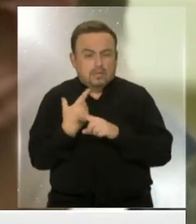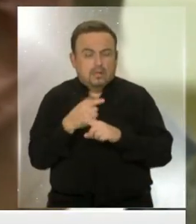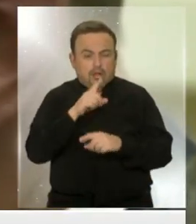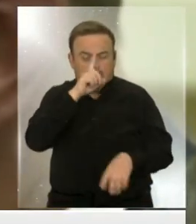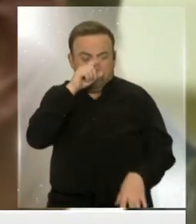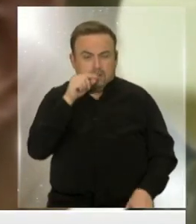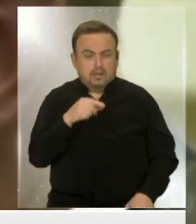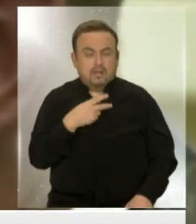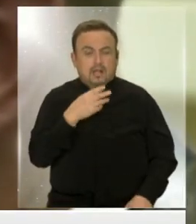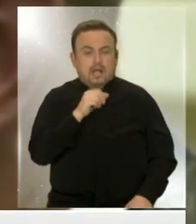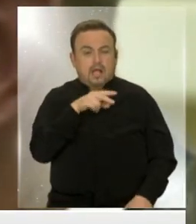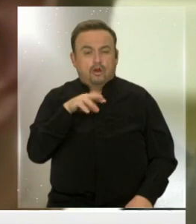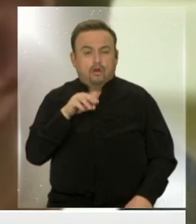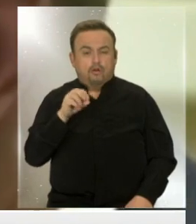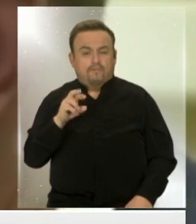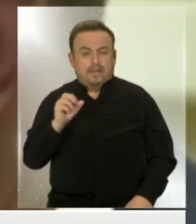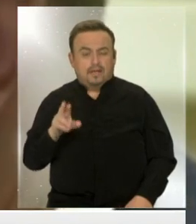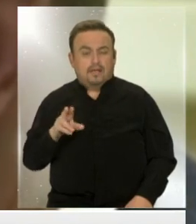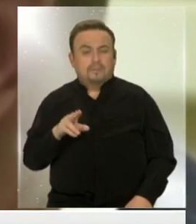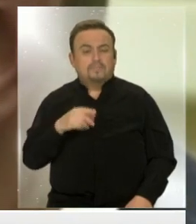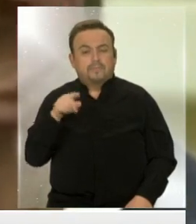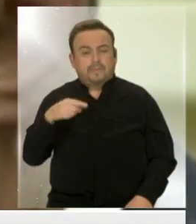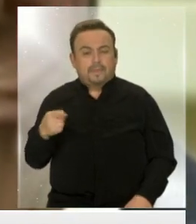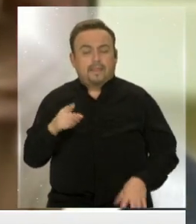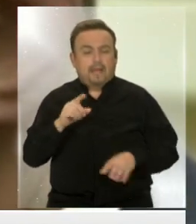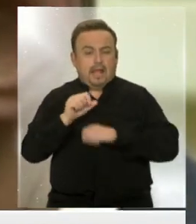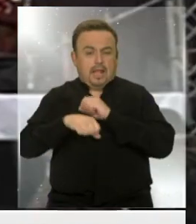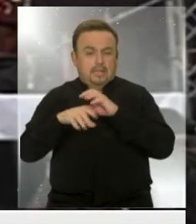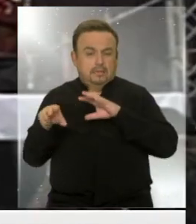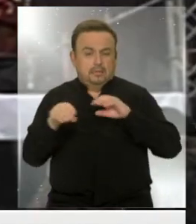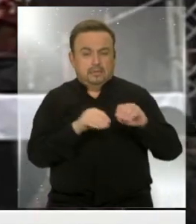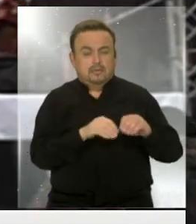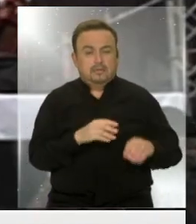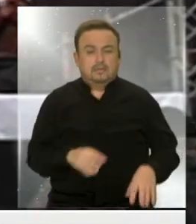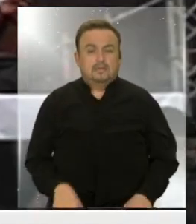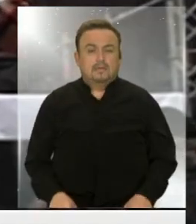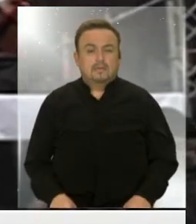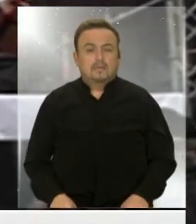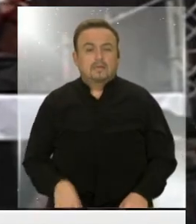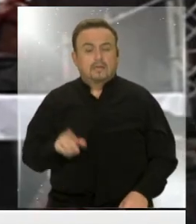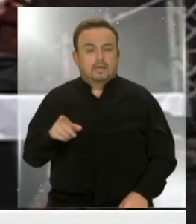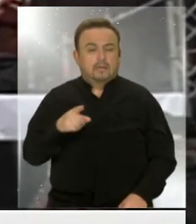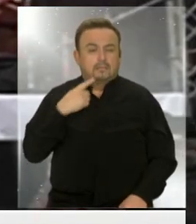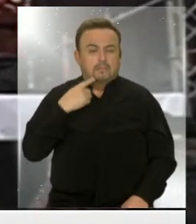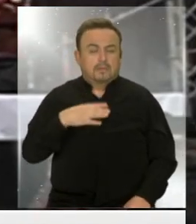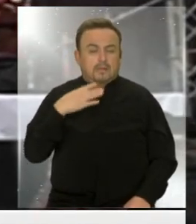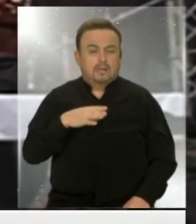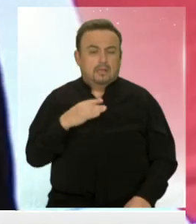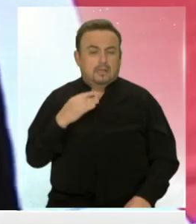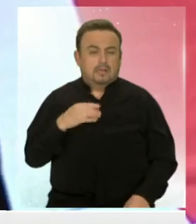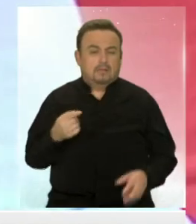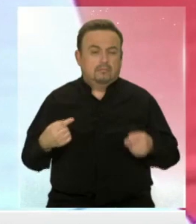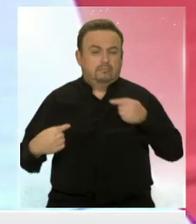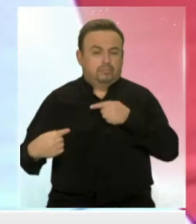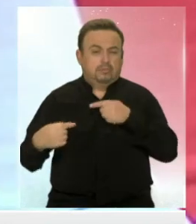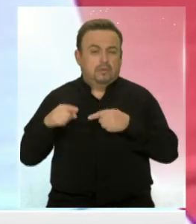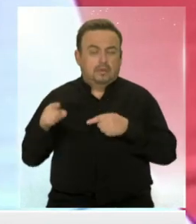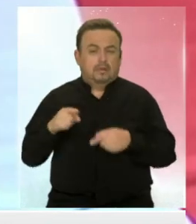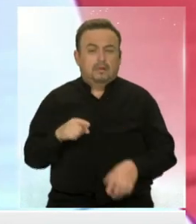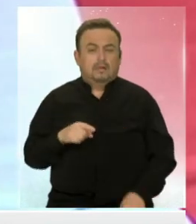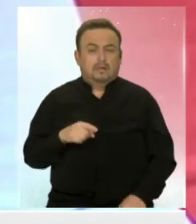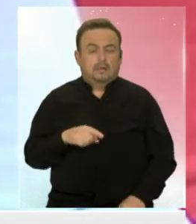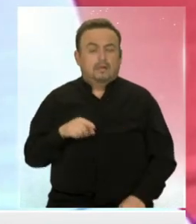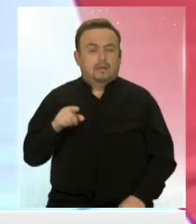de Hannover o Estrasburgo para que lo acepten. Navalny es el principal enemigo del presidente